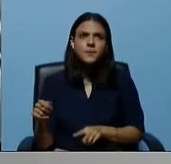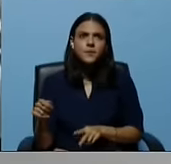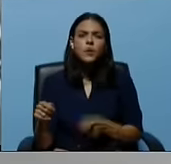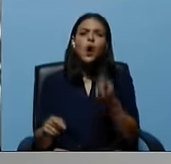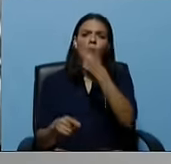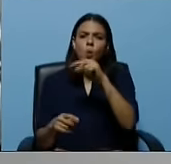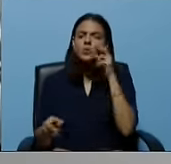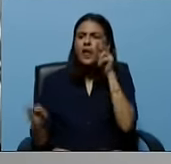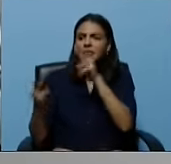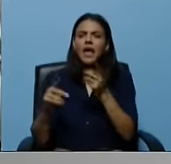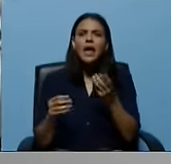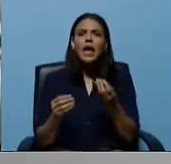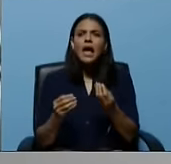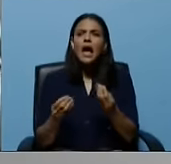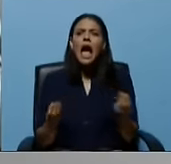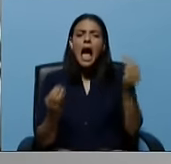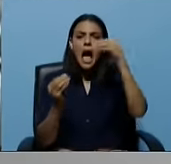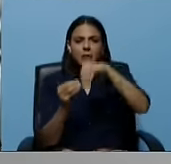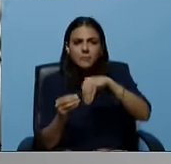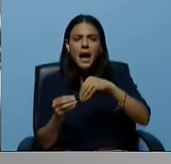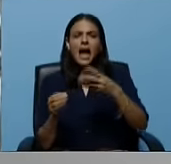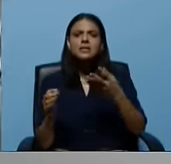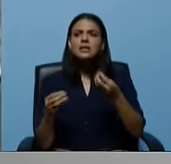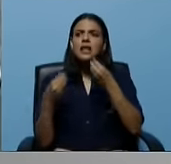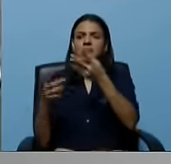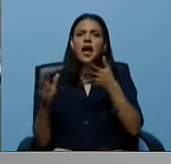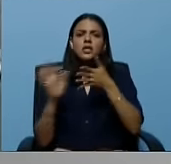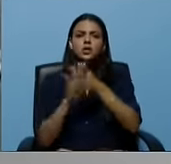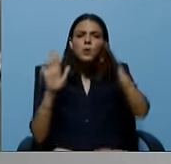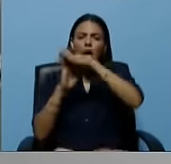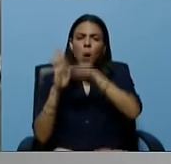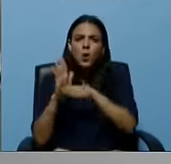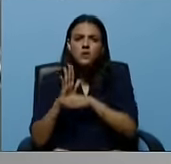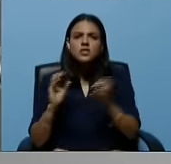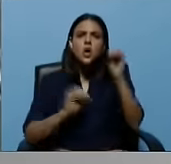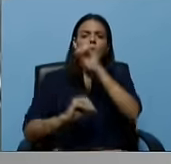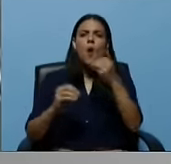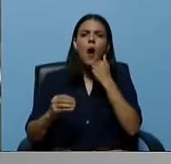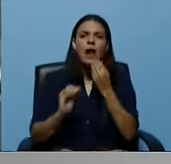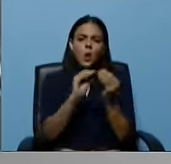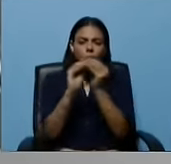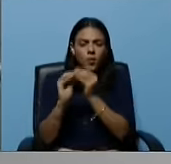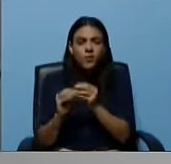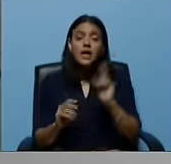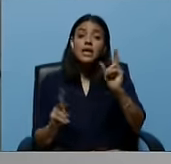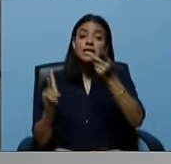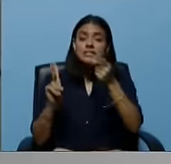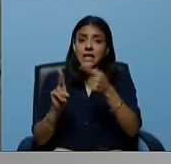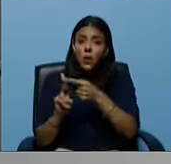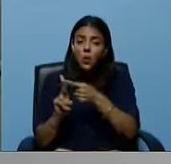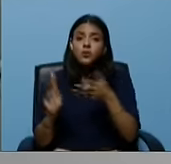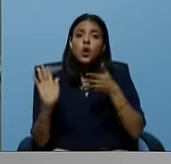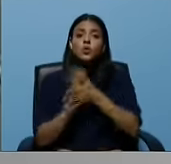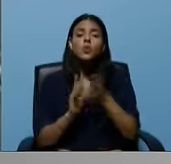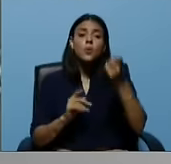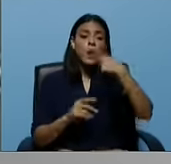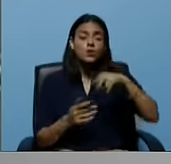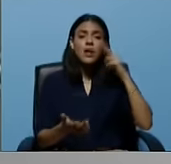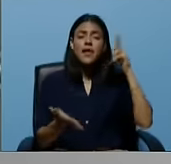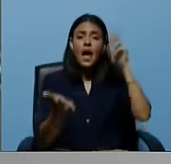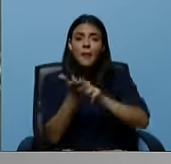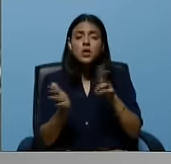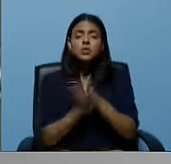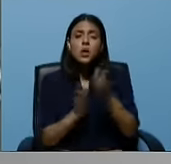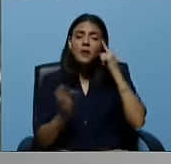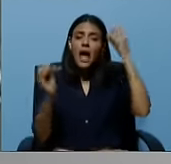¿agregaron alguna observación o algún condicionante para aceptar esta carta? Y en segundo lugar, ante la inminente aprobación del proyecto de acuerdo el día de